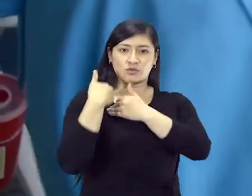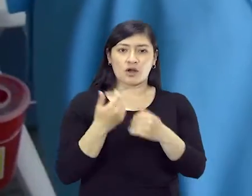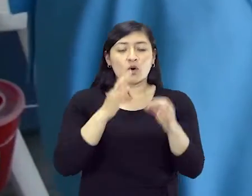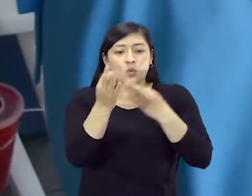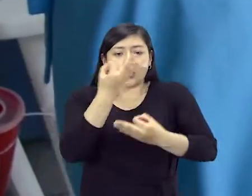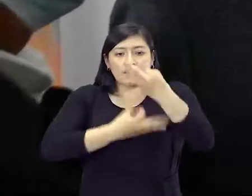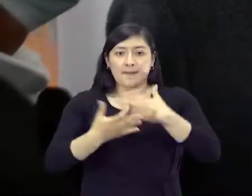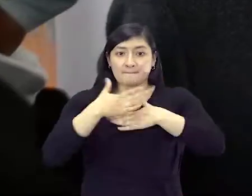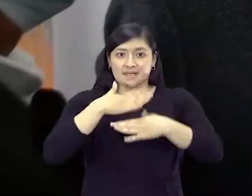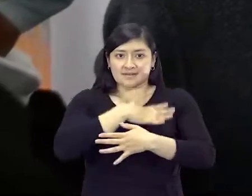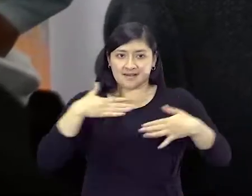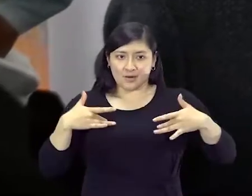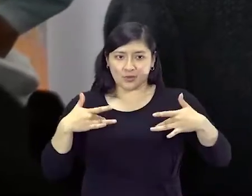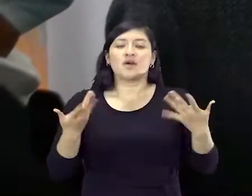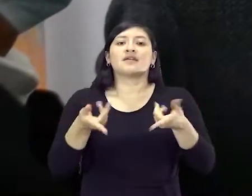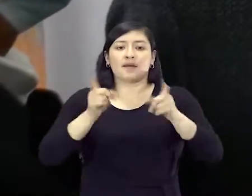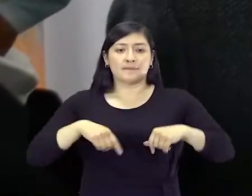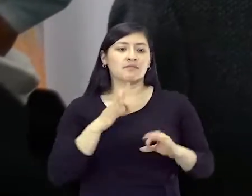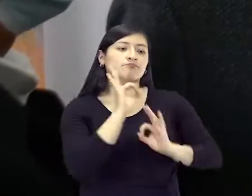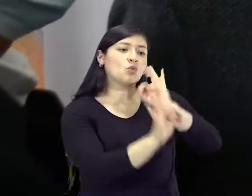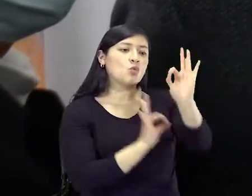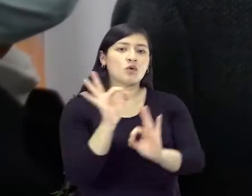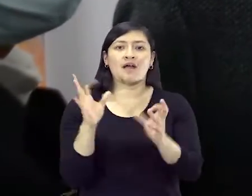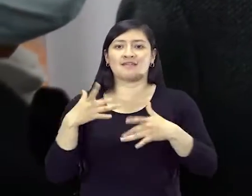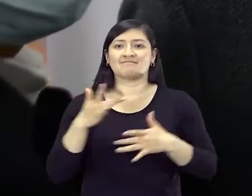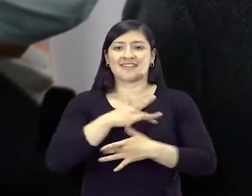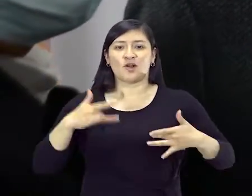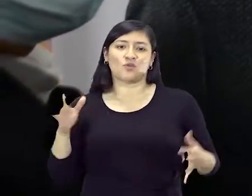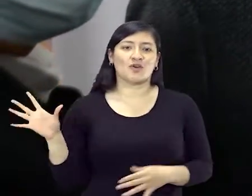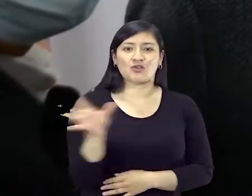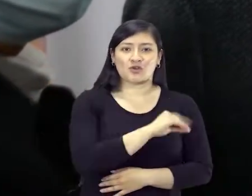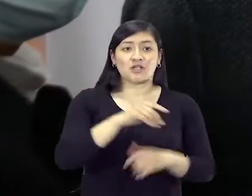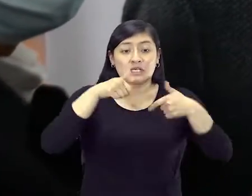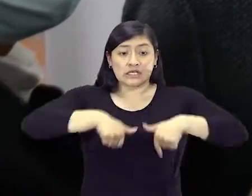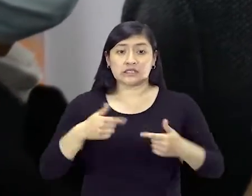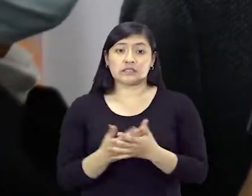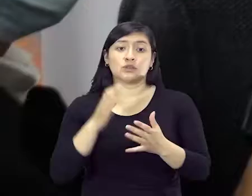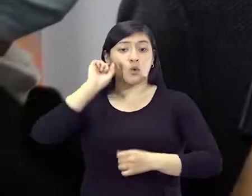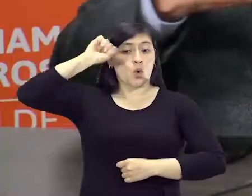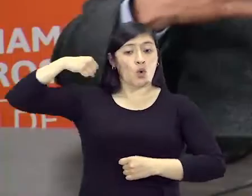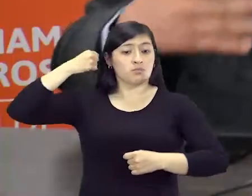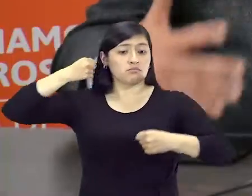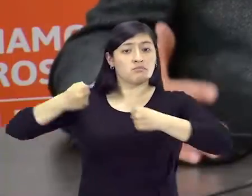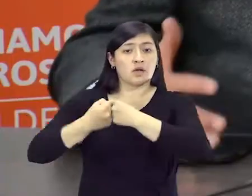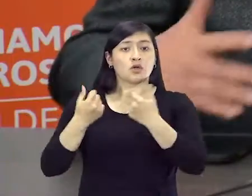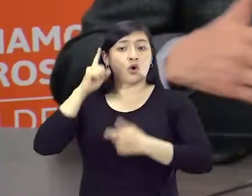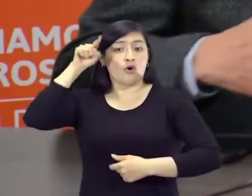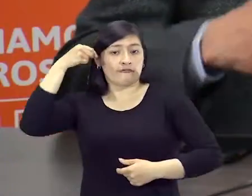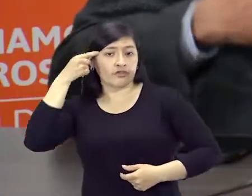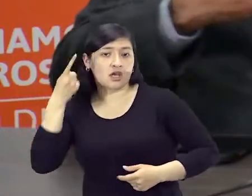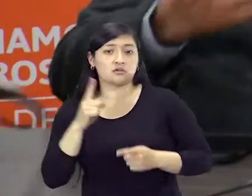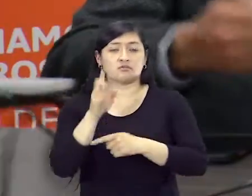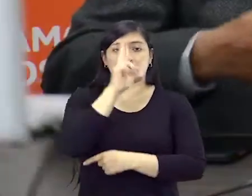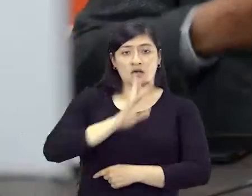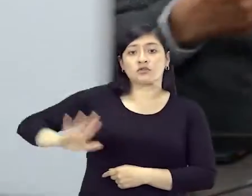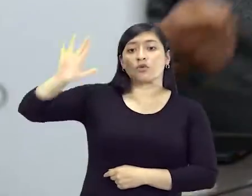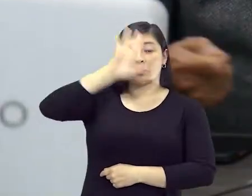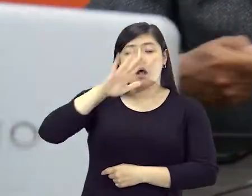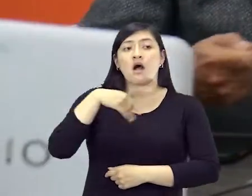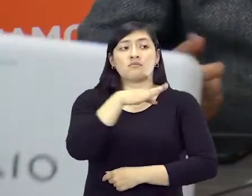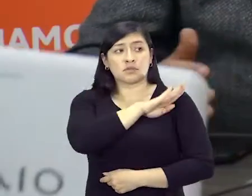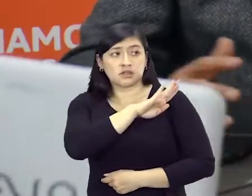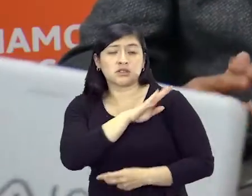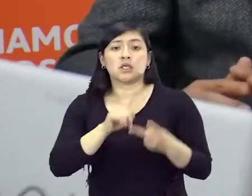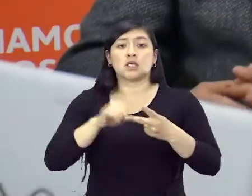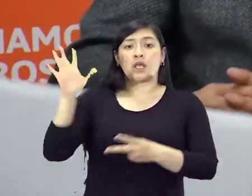Pasto para que cuidemos nuestra salud. En este momento existe la oportunidad, este trabajo articulado entre gobierno nacional, gobierno departamental y municipal